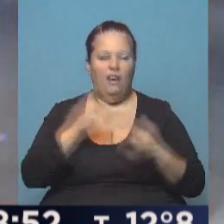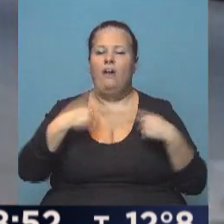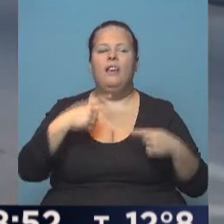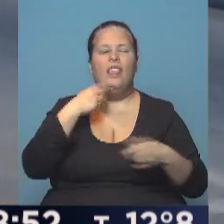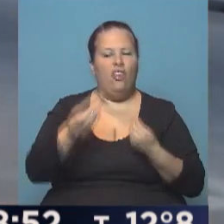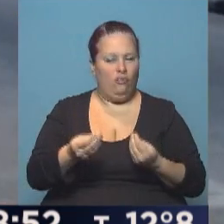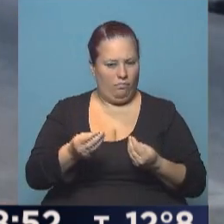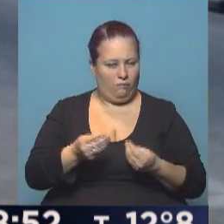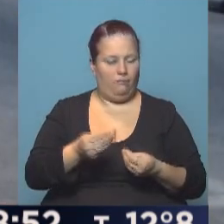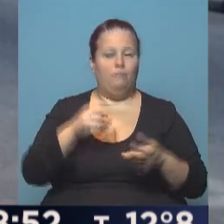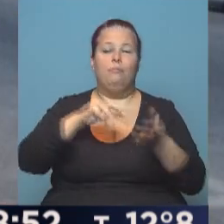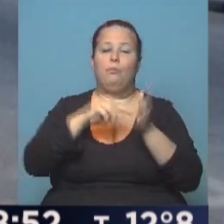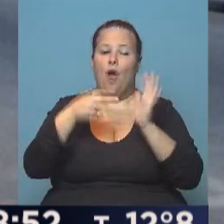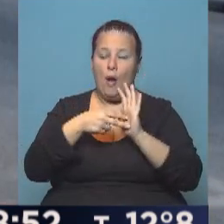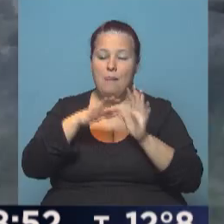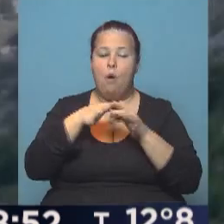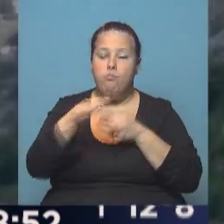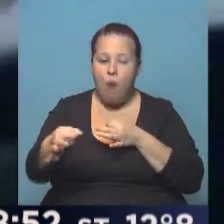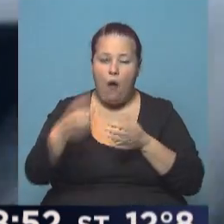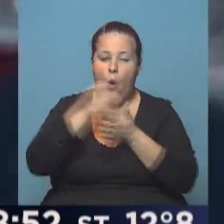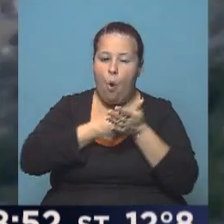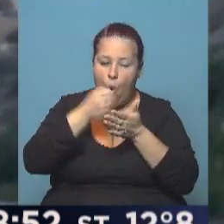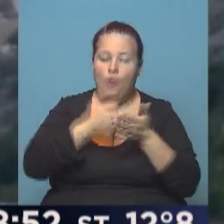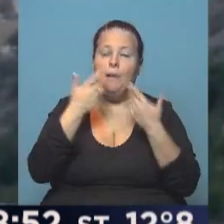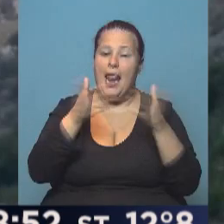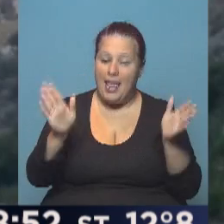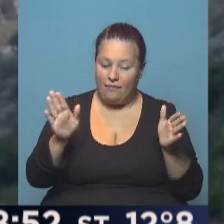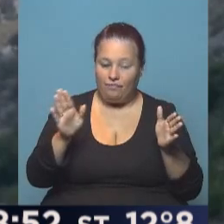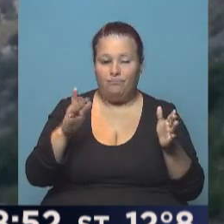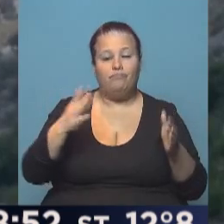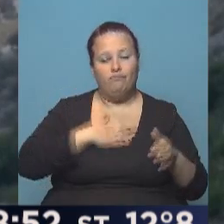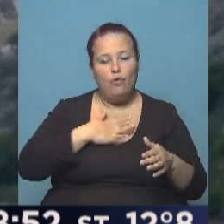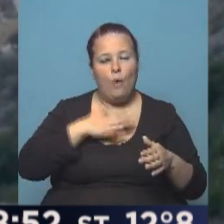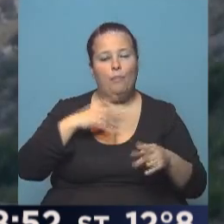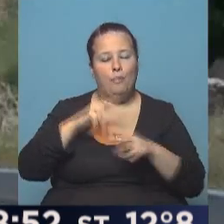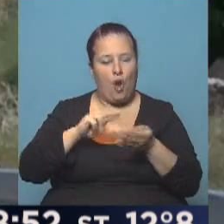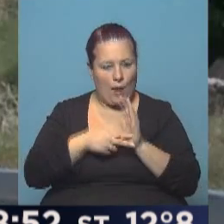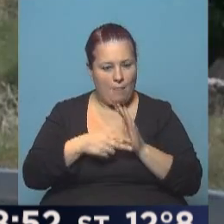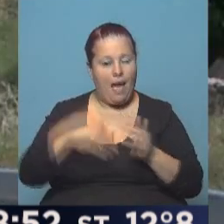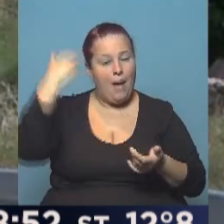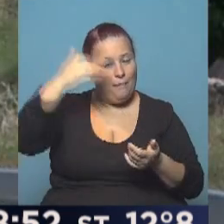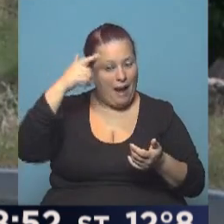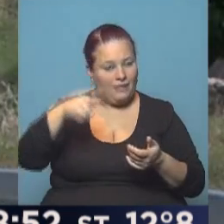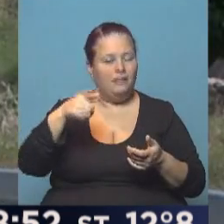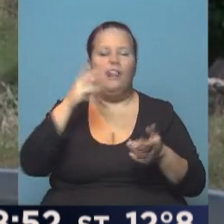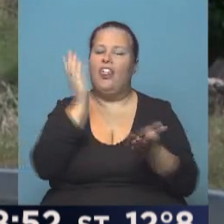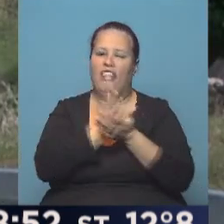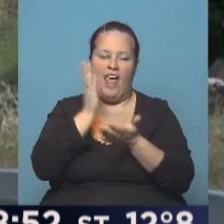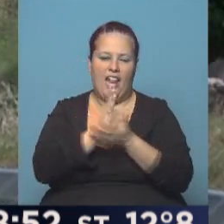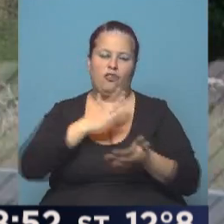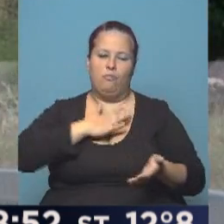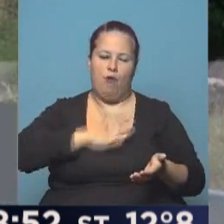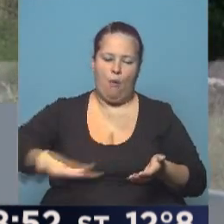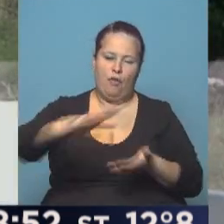señalaron que el problema de los pueblos que luchan por la libertad es nuestro problema palestina tiene el derecho a la soberanía